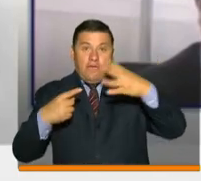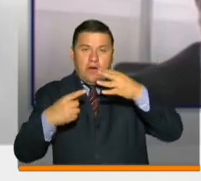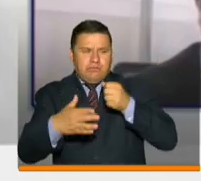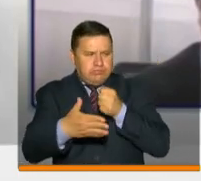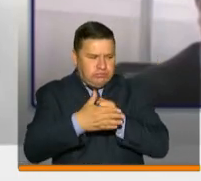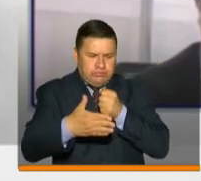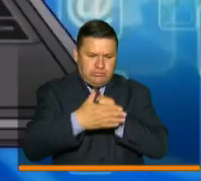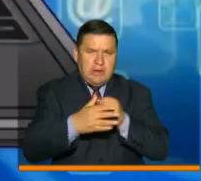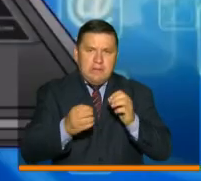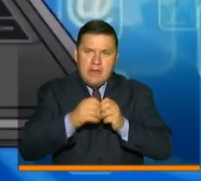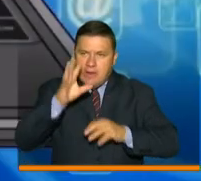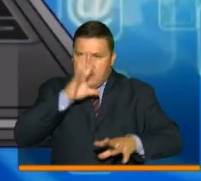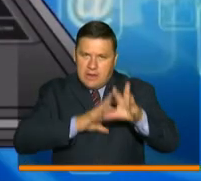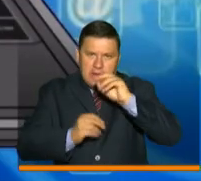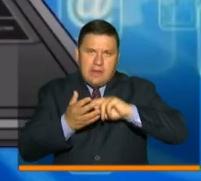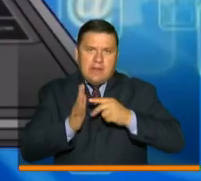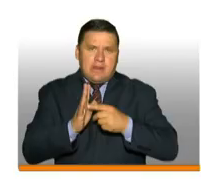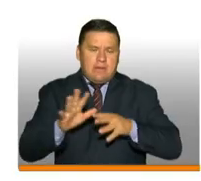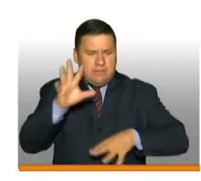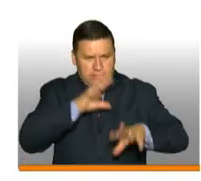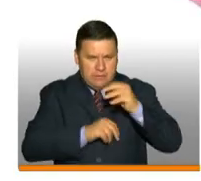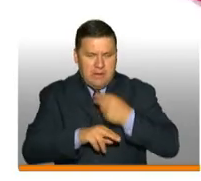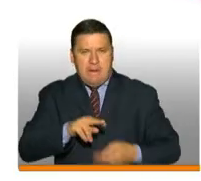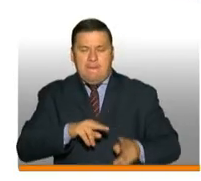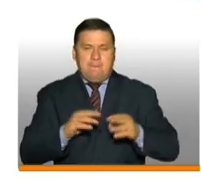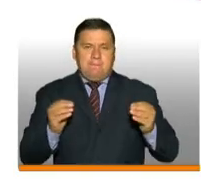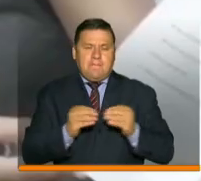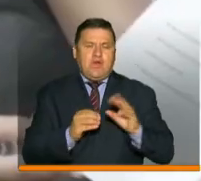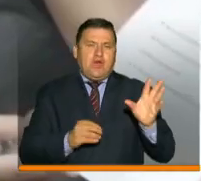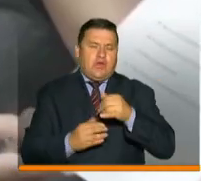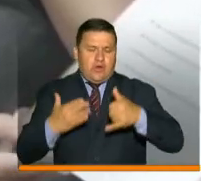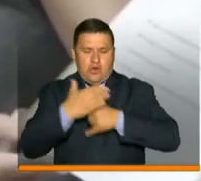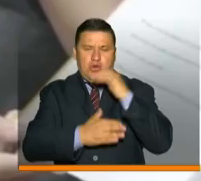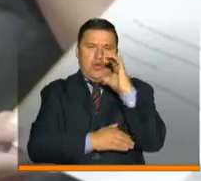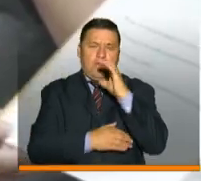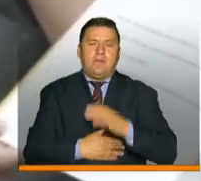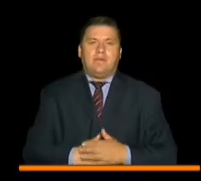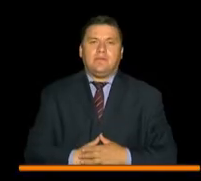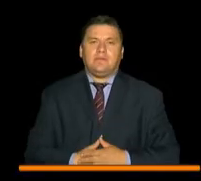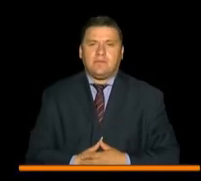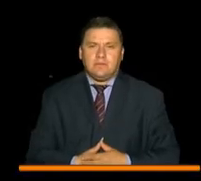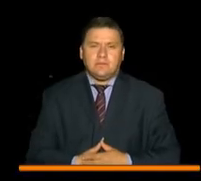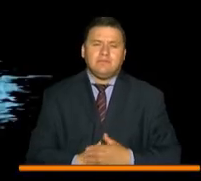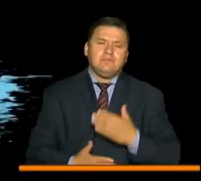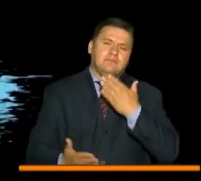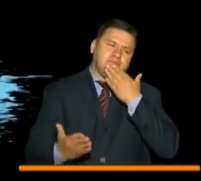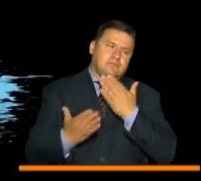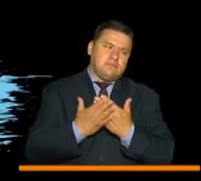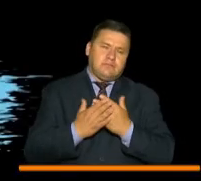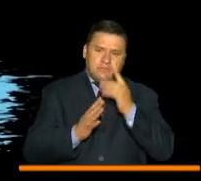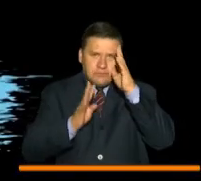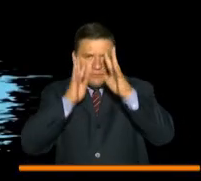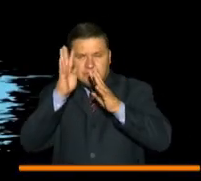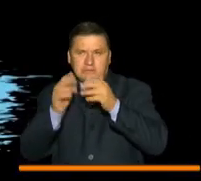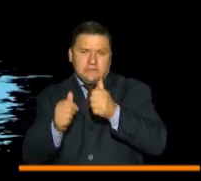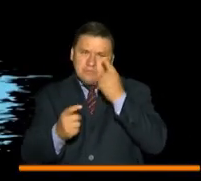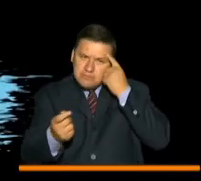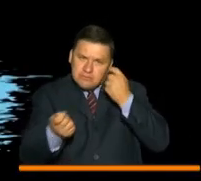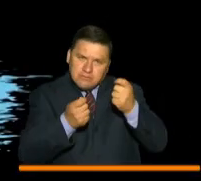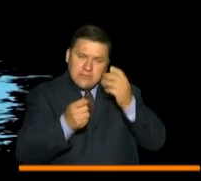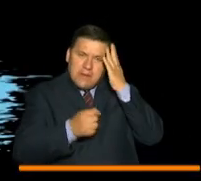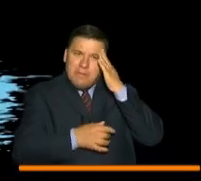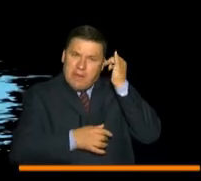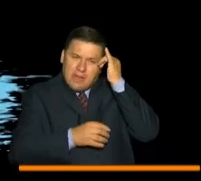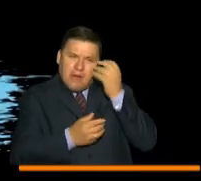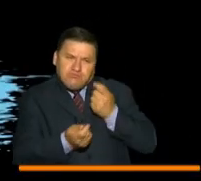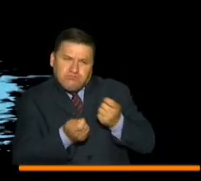impulsaremos que más aprendizajes significativos se multipliquen en todo el país. Gracias por innovar y crear estrategias pedagógicas